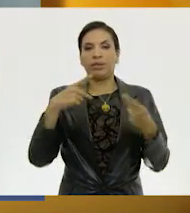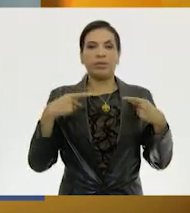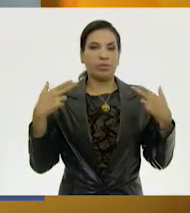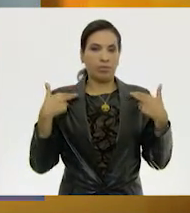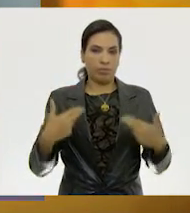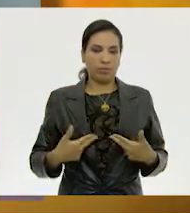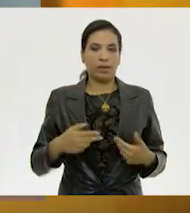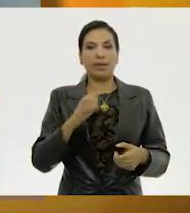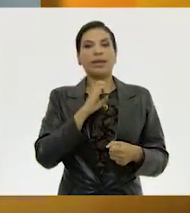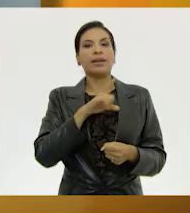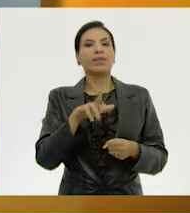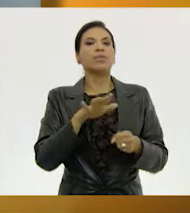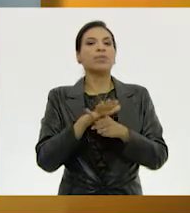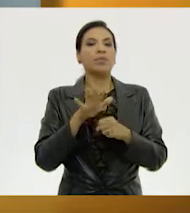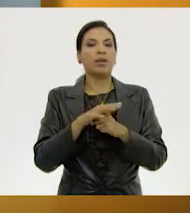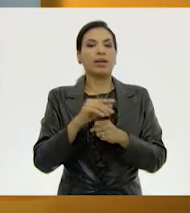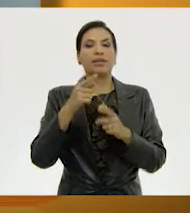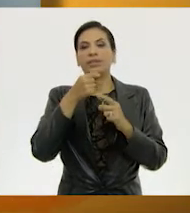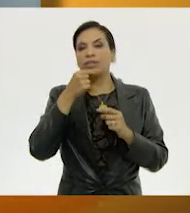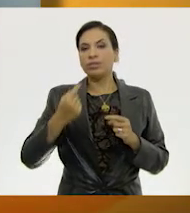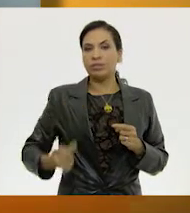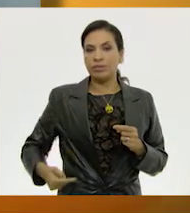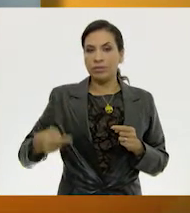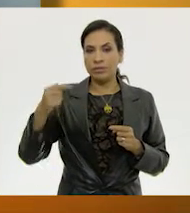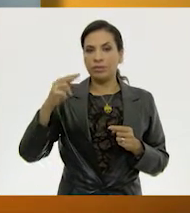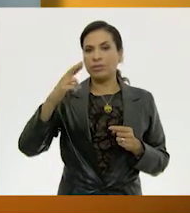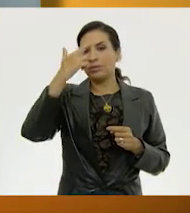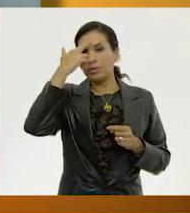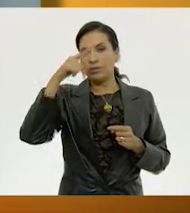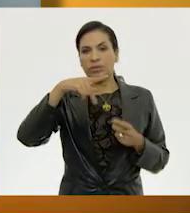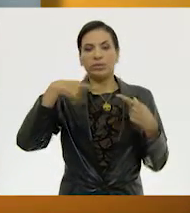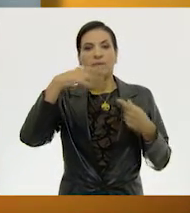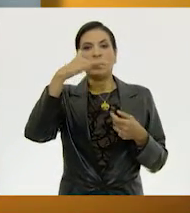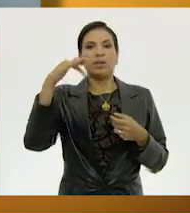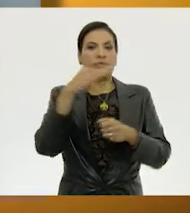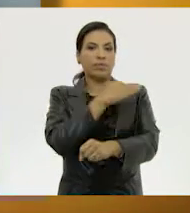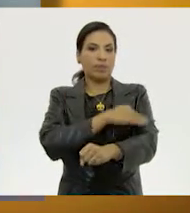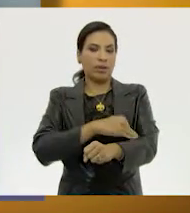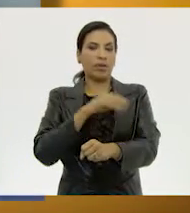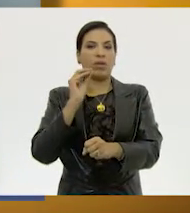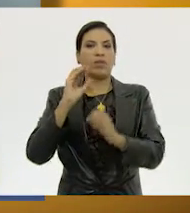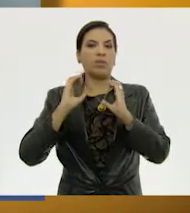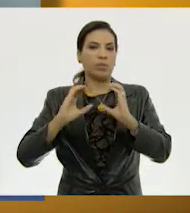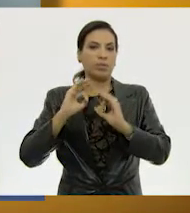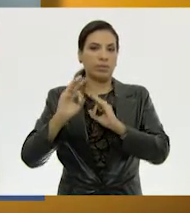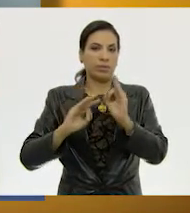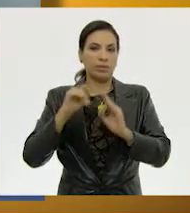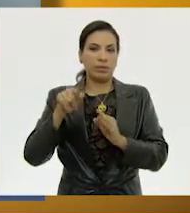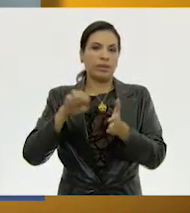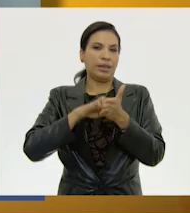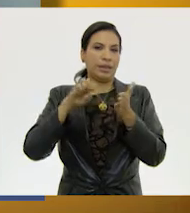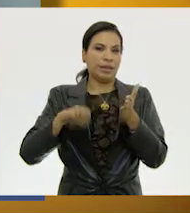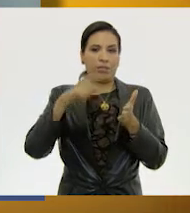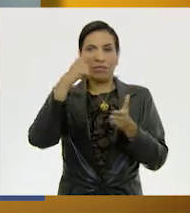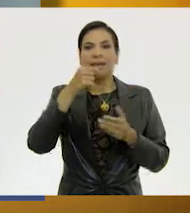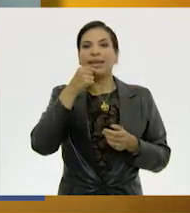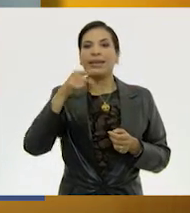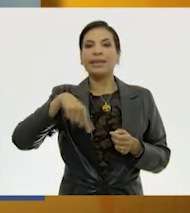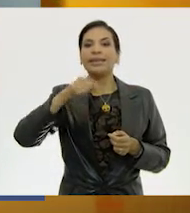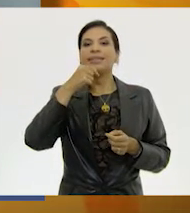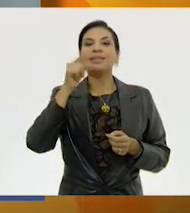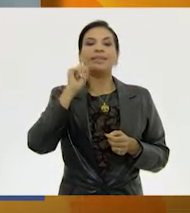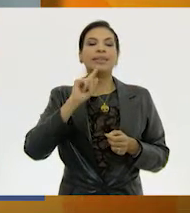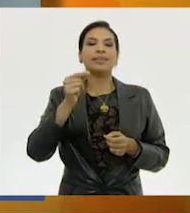humanos, especialmente en la niñez. Recuerda que los adultos de la familia o los cuidadores son el ejemplo para las niñas y